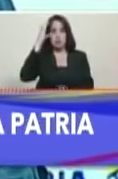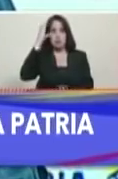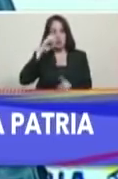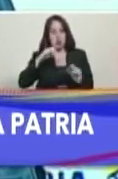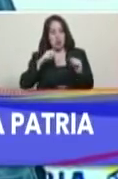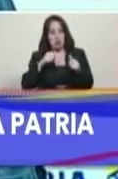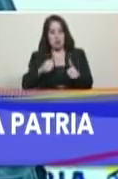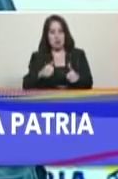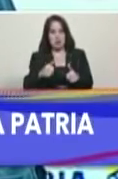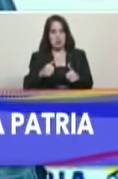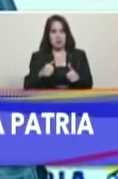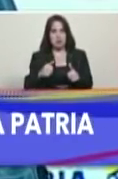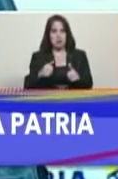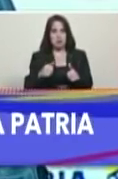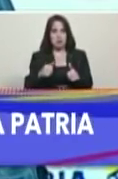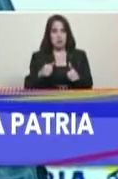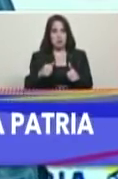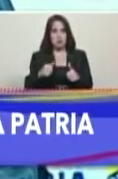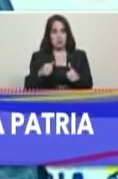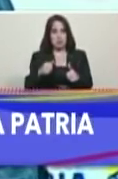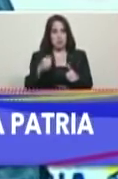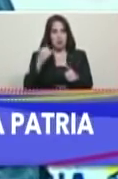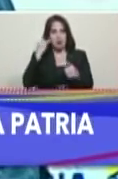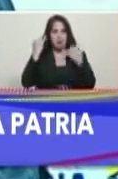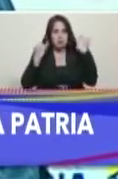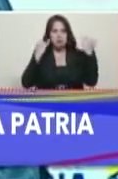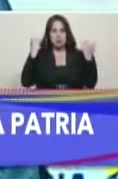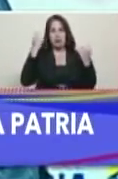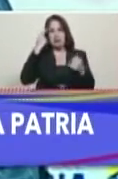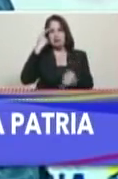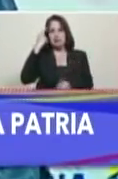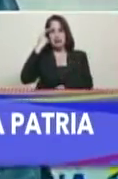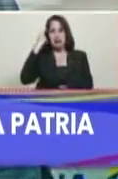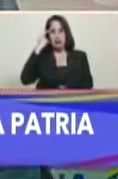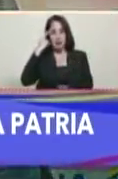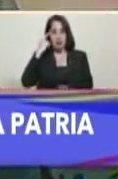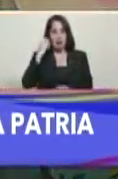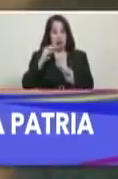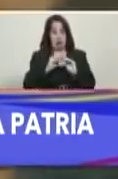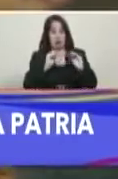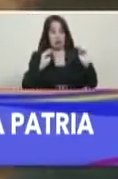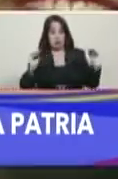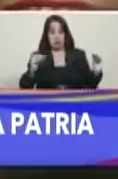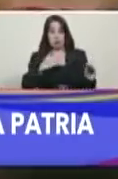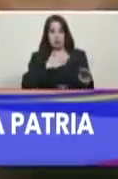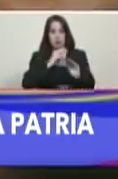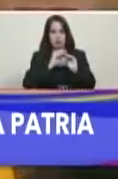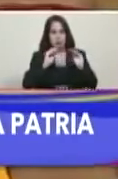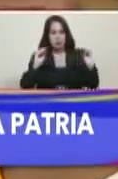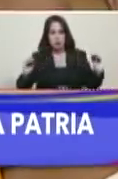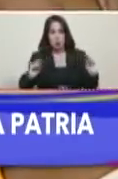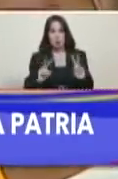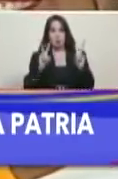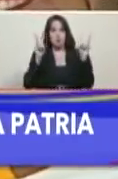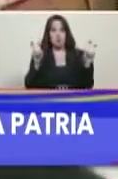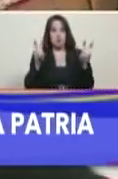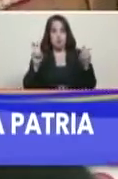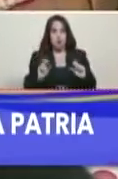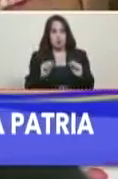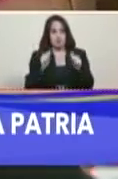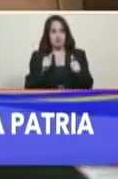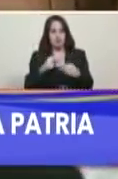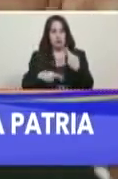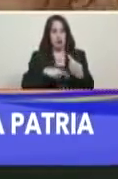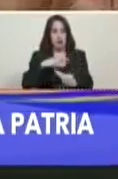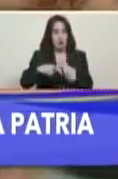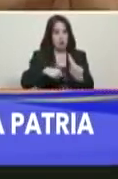pueblo supo con su intuición saber que el llamado que yo estaba haciendo era una renovación de la revolución